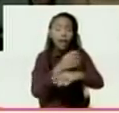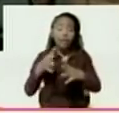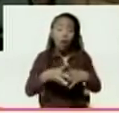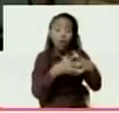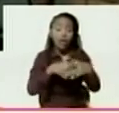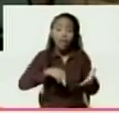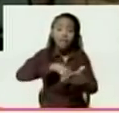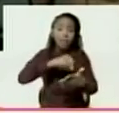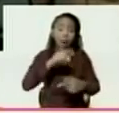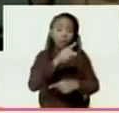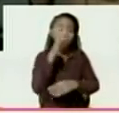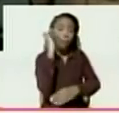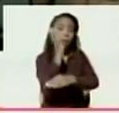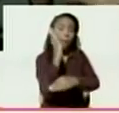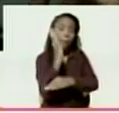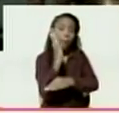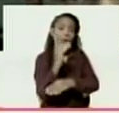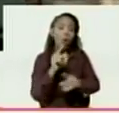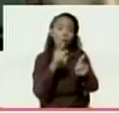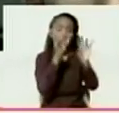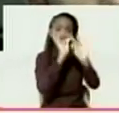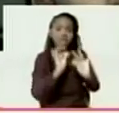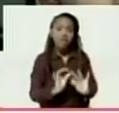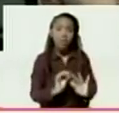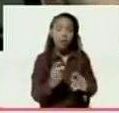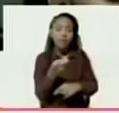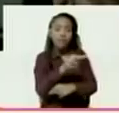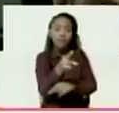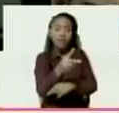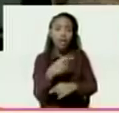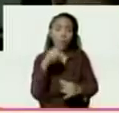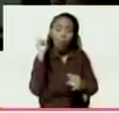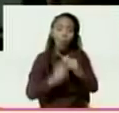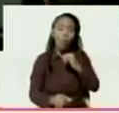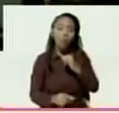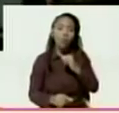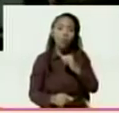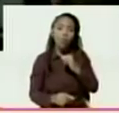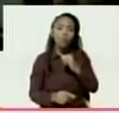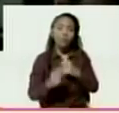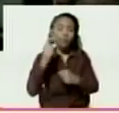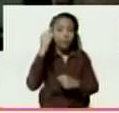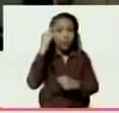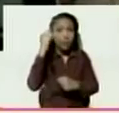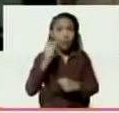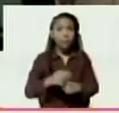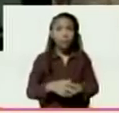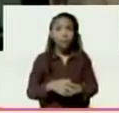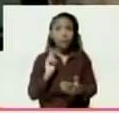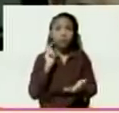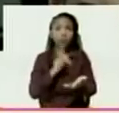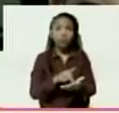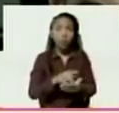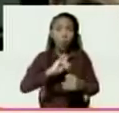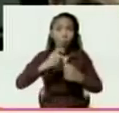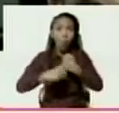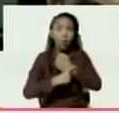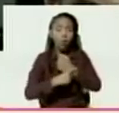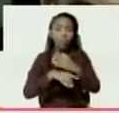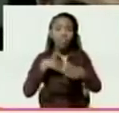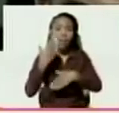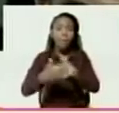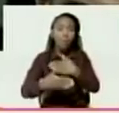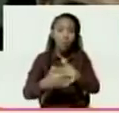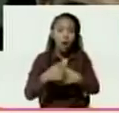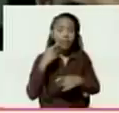estas sanciones o estas medidas coercitivas unilaterales. Y por último, en el día en que llegó el señor Juan Guaidó, después de su gira por varios